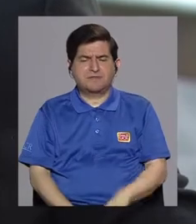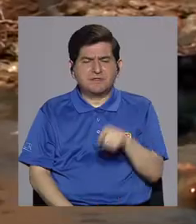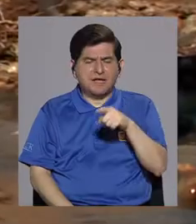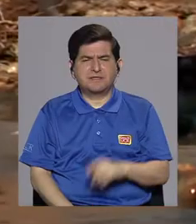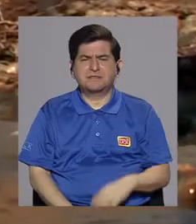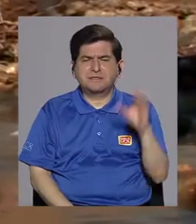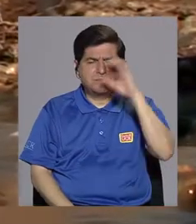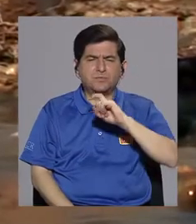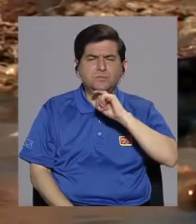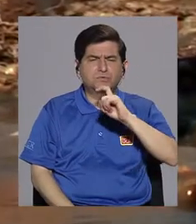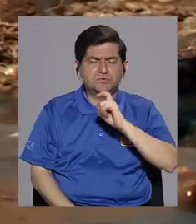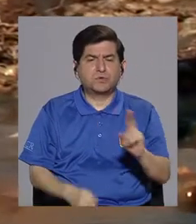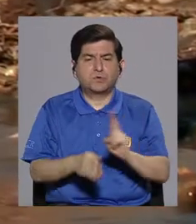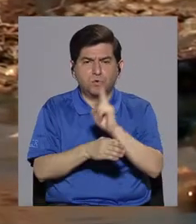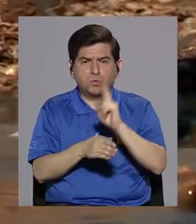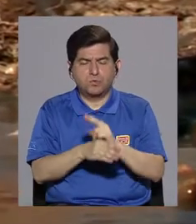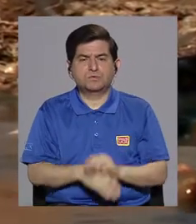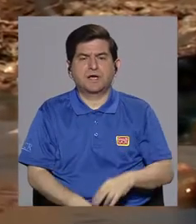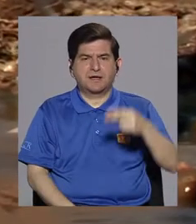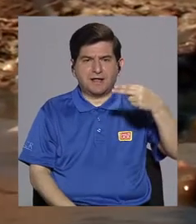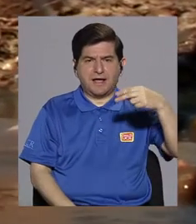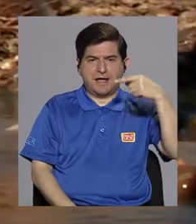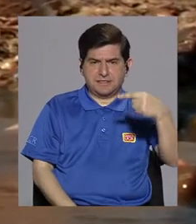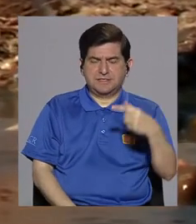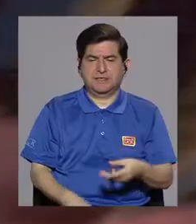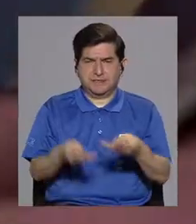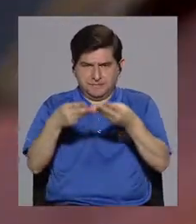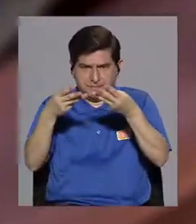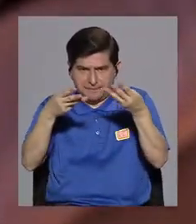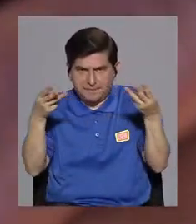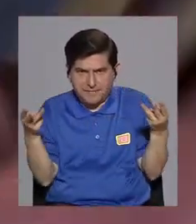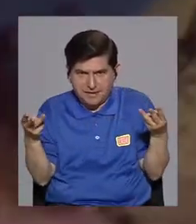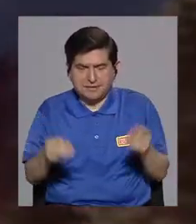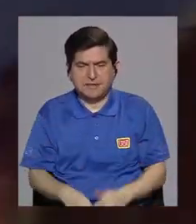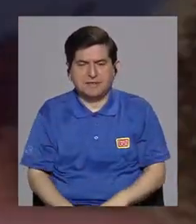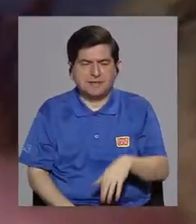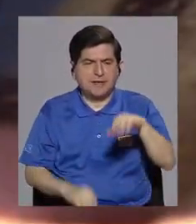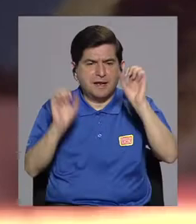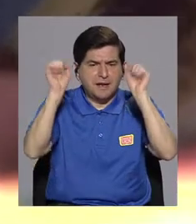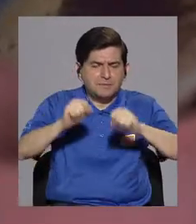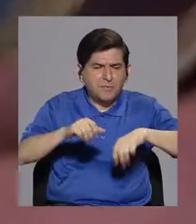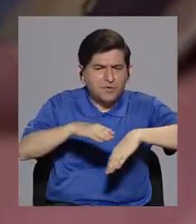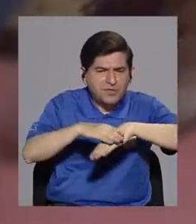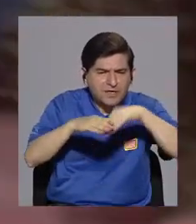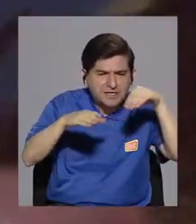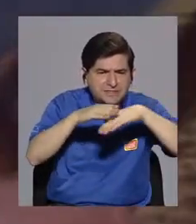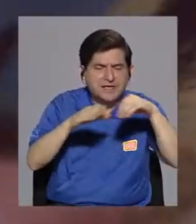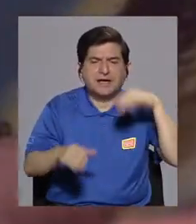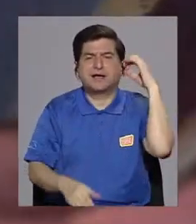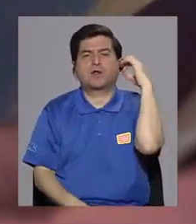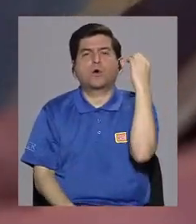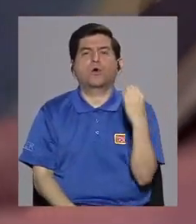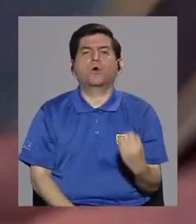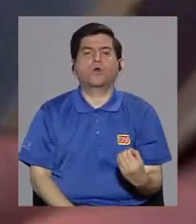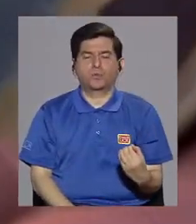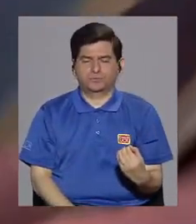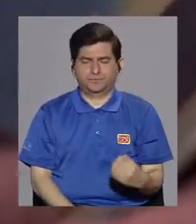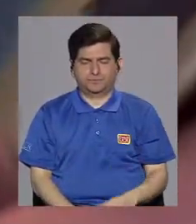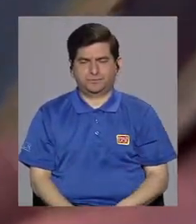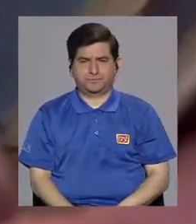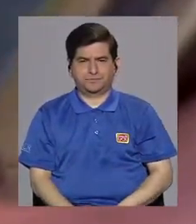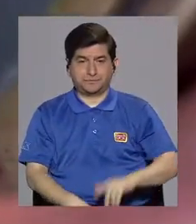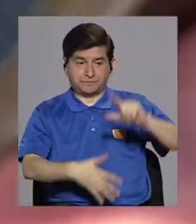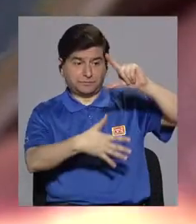minera. Se usa el mercurio como uno de los insumos para obtener, para extraer y obtener oro.